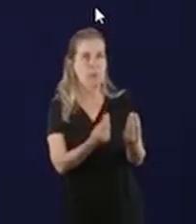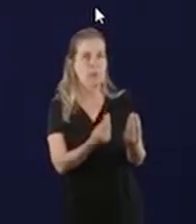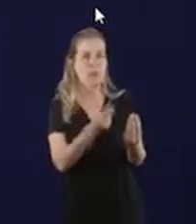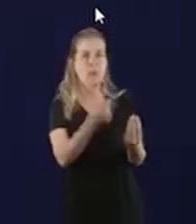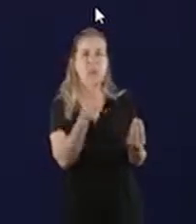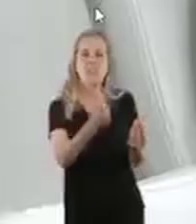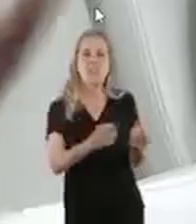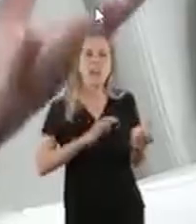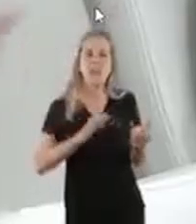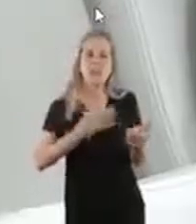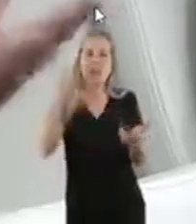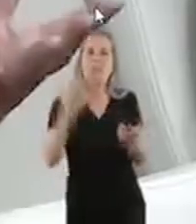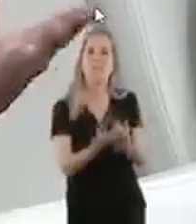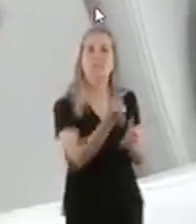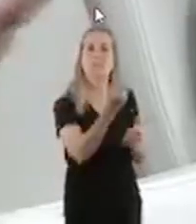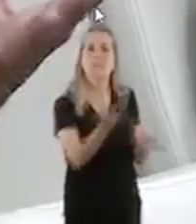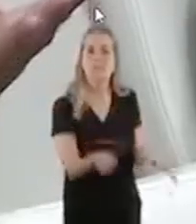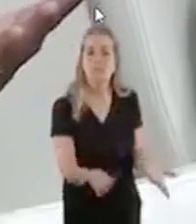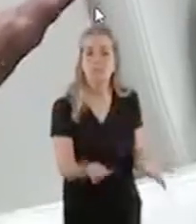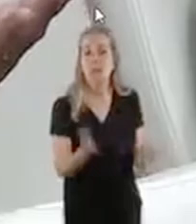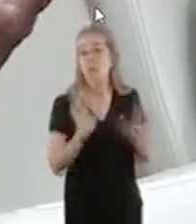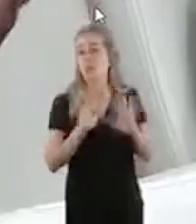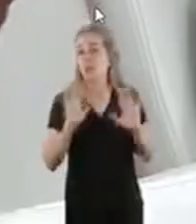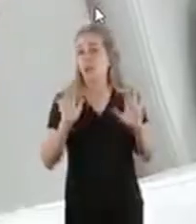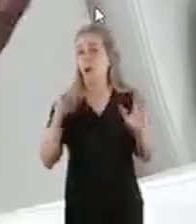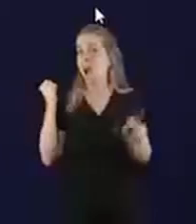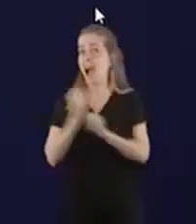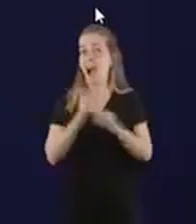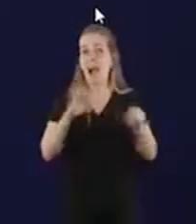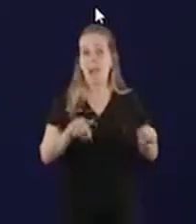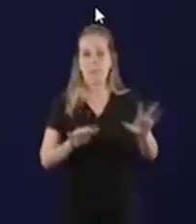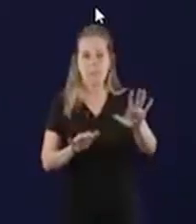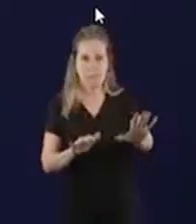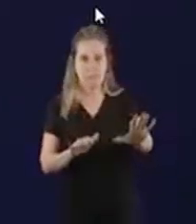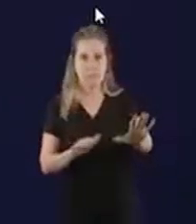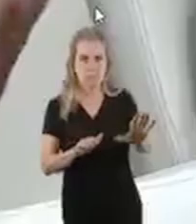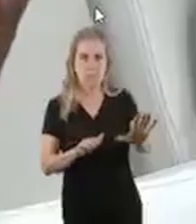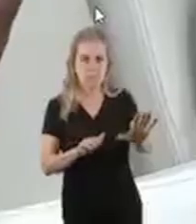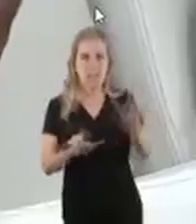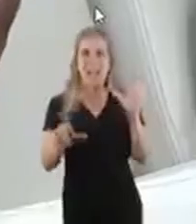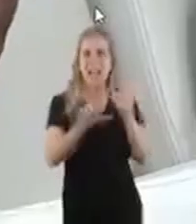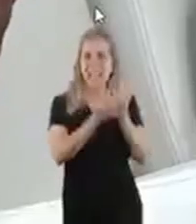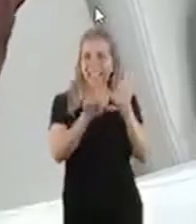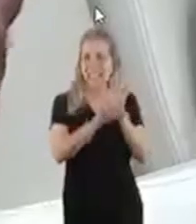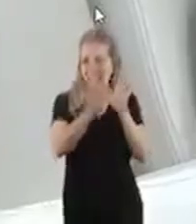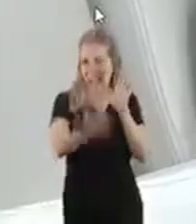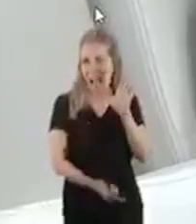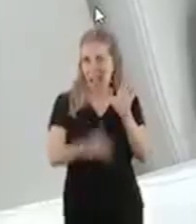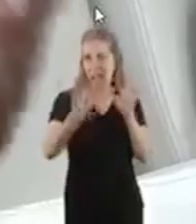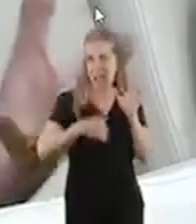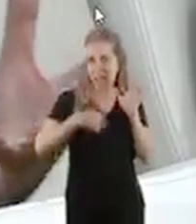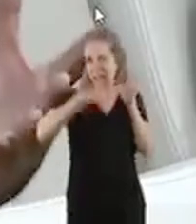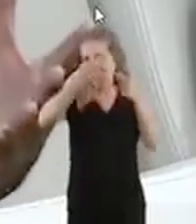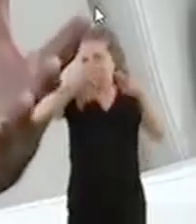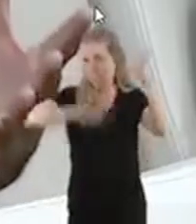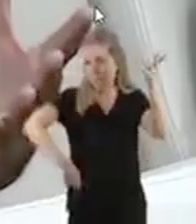conseguir no todas las leyes que hasta ahora rigen en la República artin todas las leyes que rigen en la República Argentina que tienen que ver